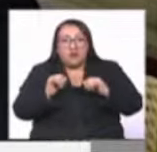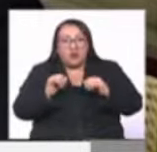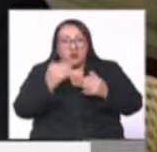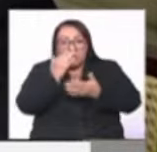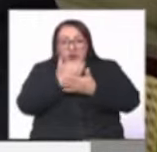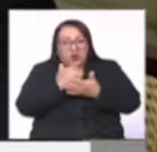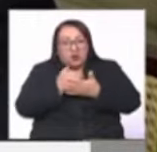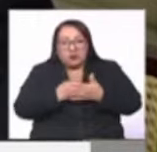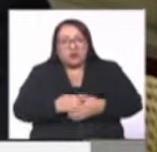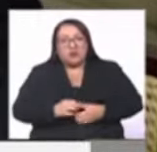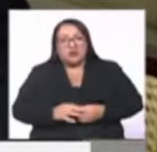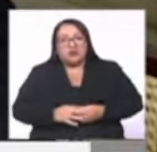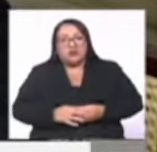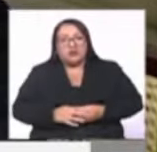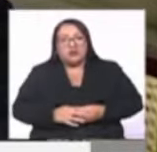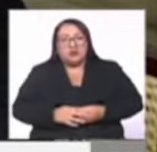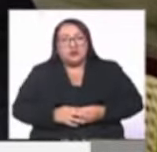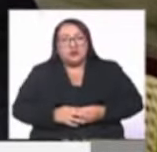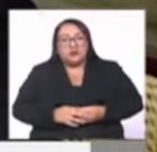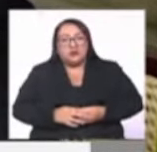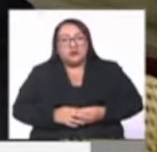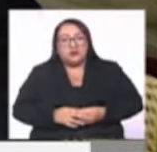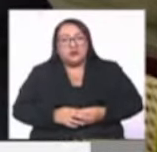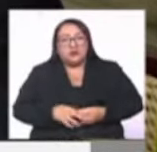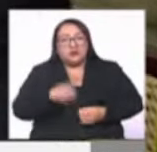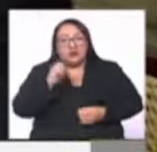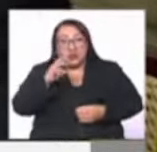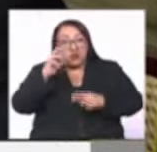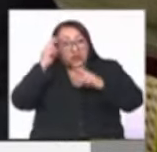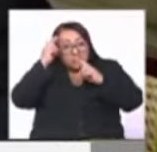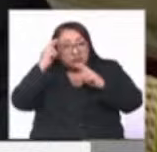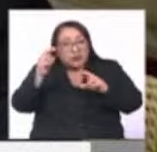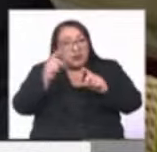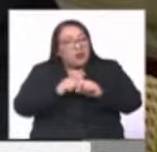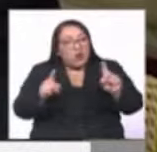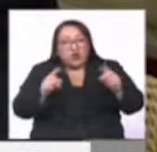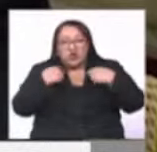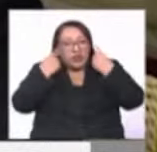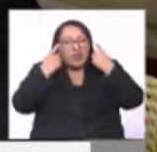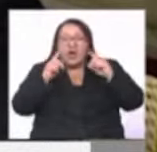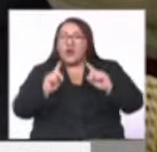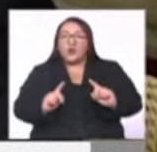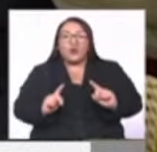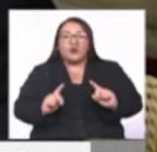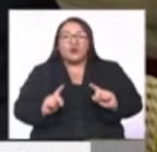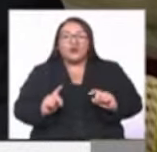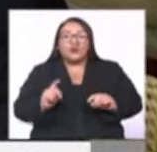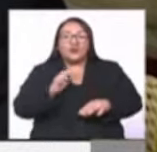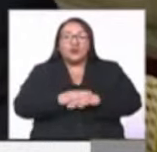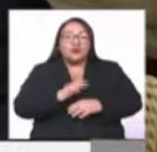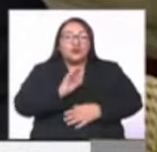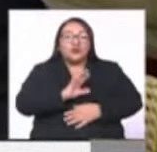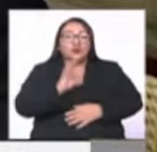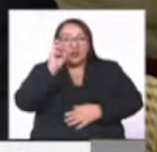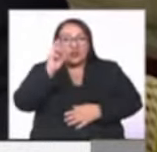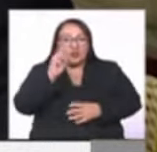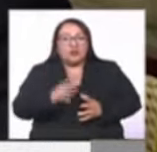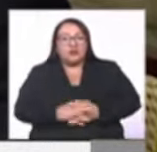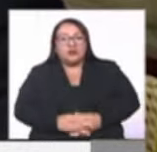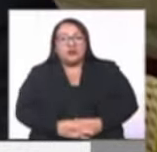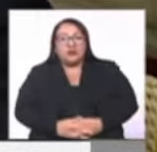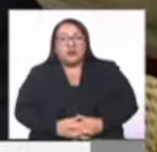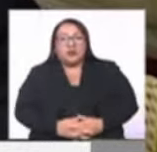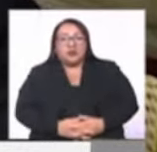argumentación que como repito la respeto pero discrepo sobre sus razones